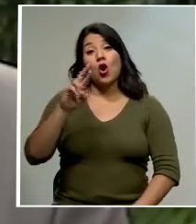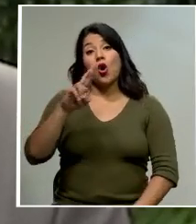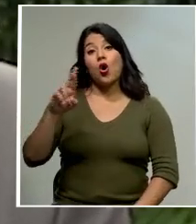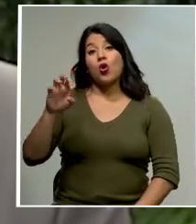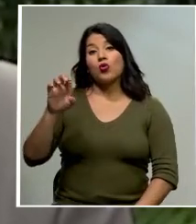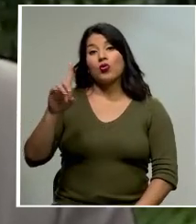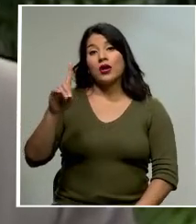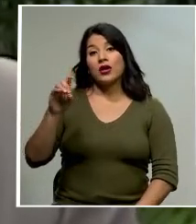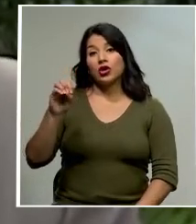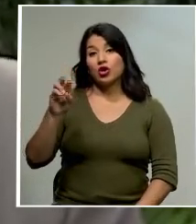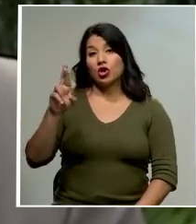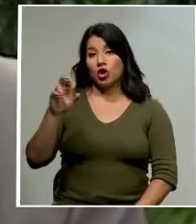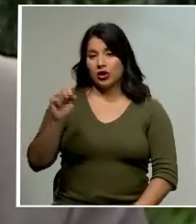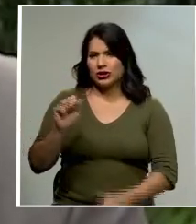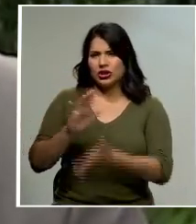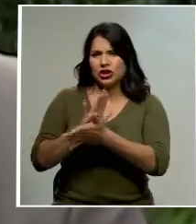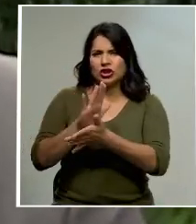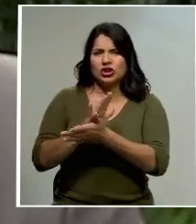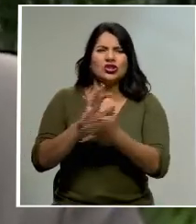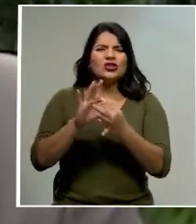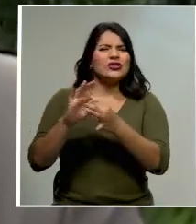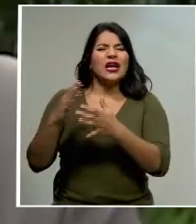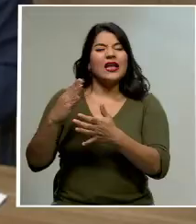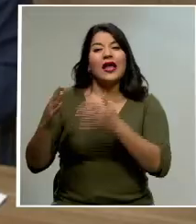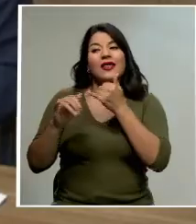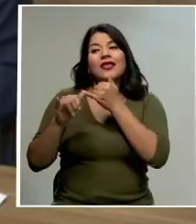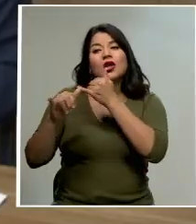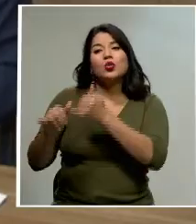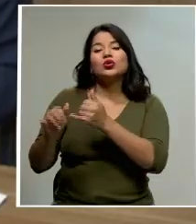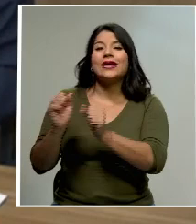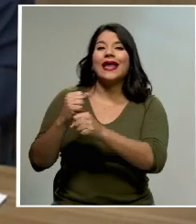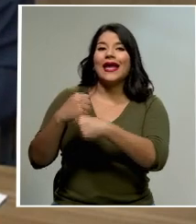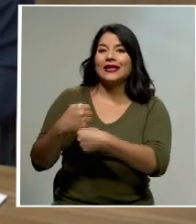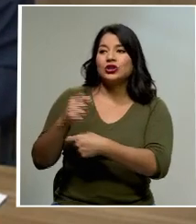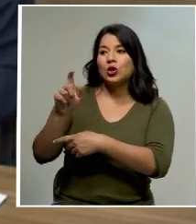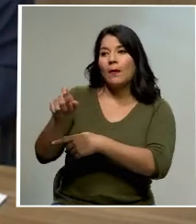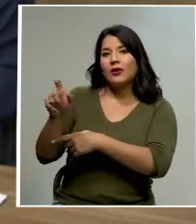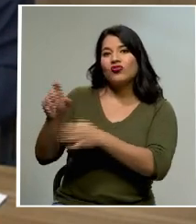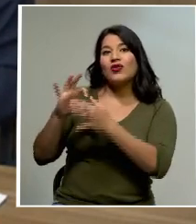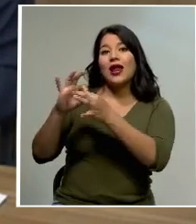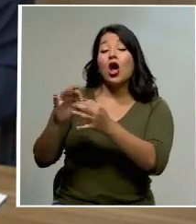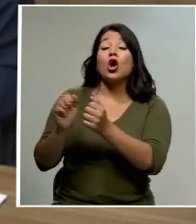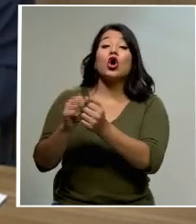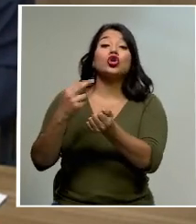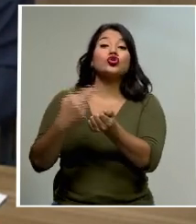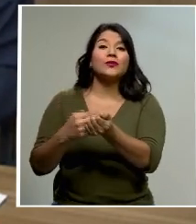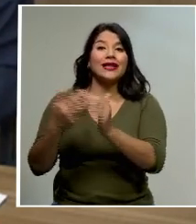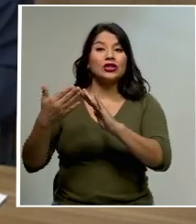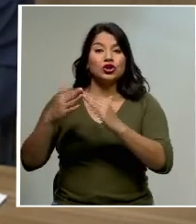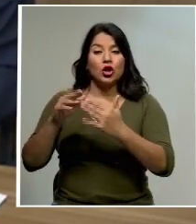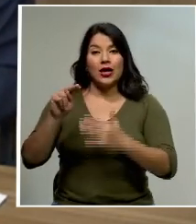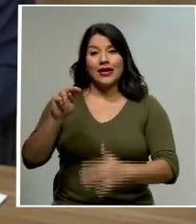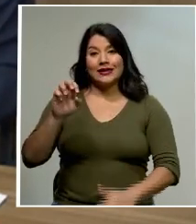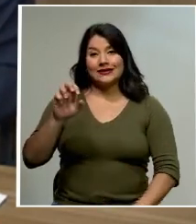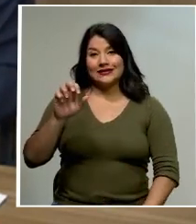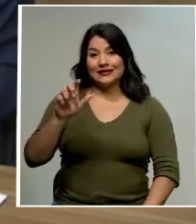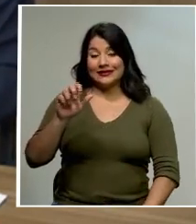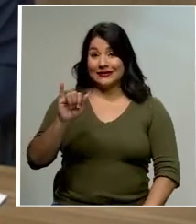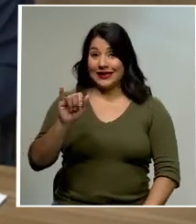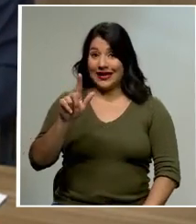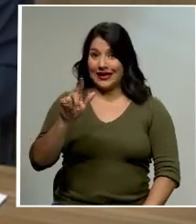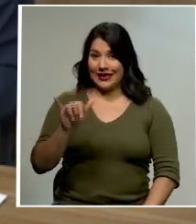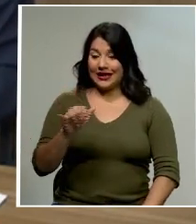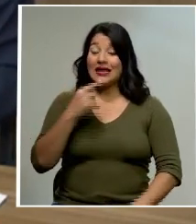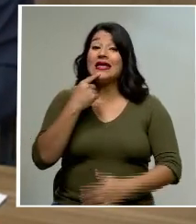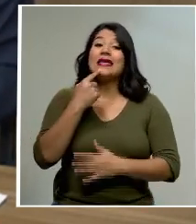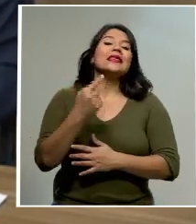denuncias de vecinos relacionados con el hospital de Ciudad Neily. Durante la conferencia que ofreció Viales, el verde y blanco aseguró que ni